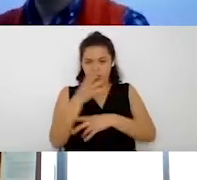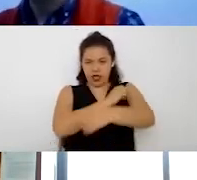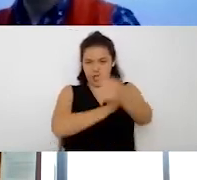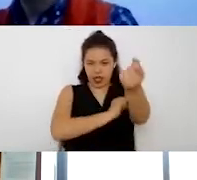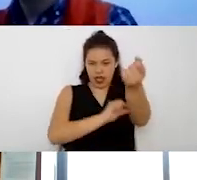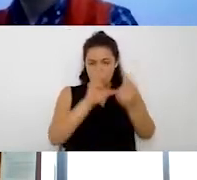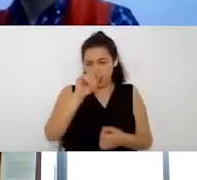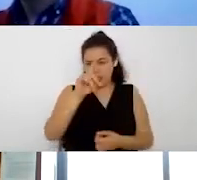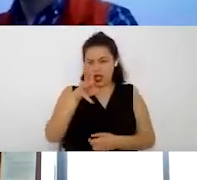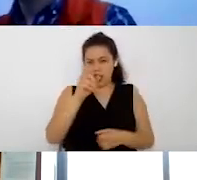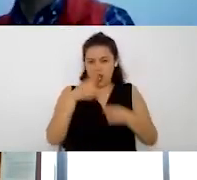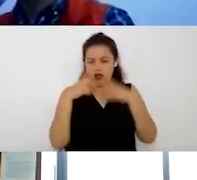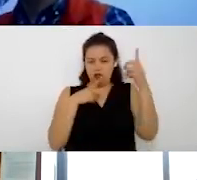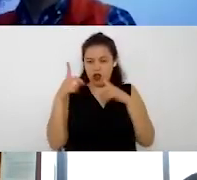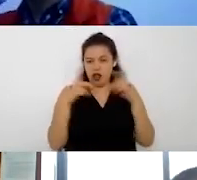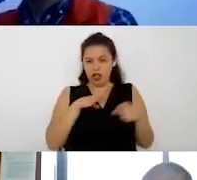aquí?